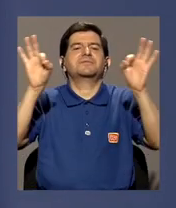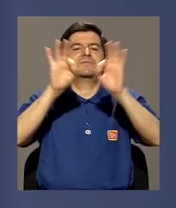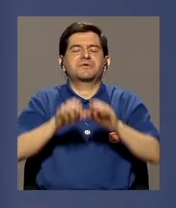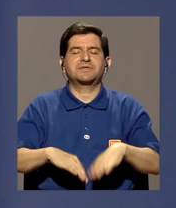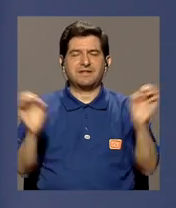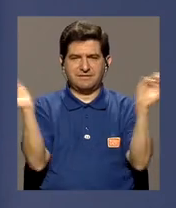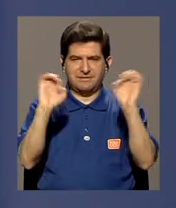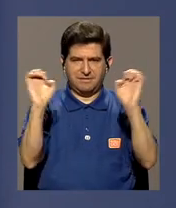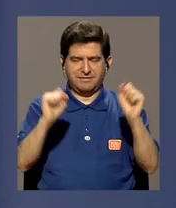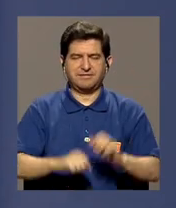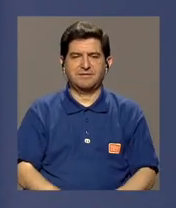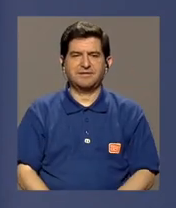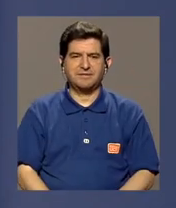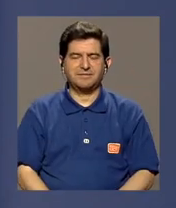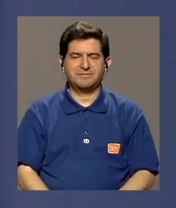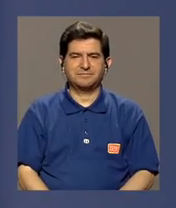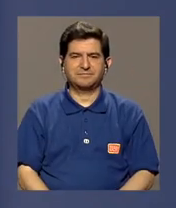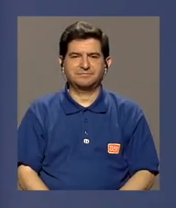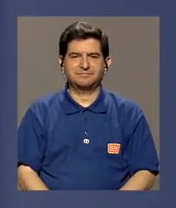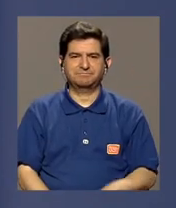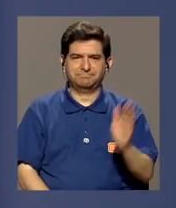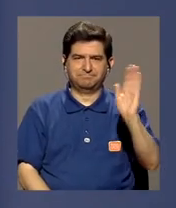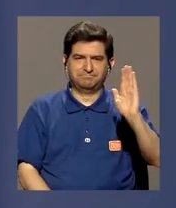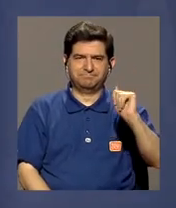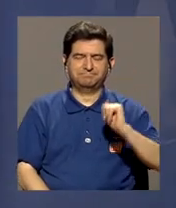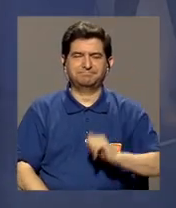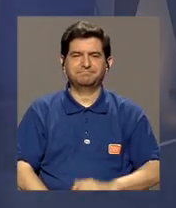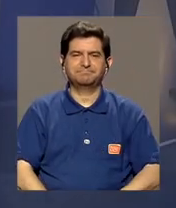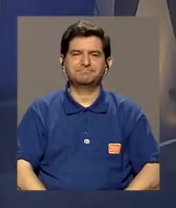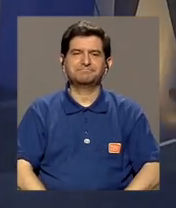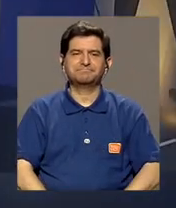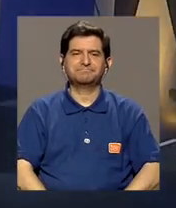fundamental como la energía que tenga un buen día